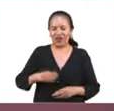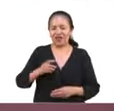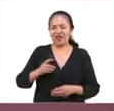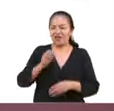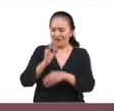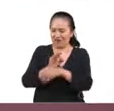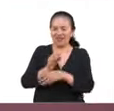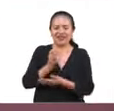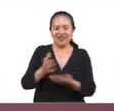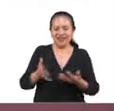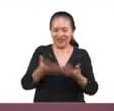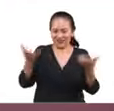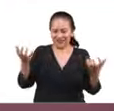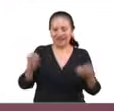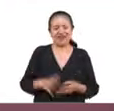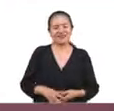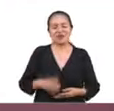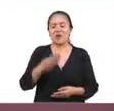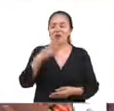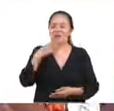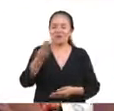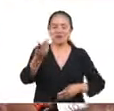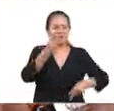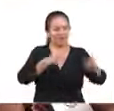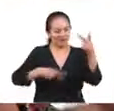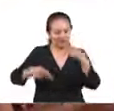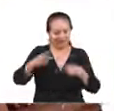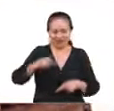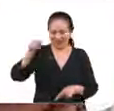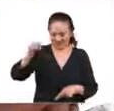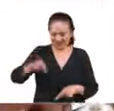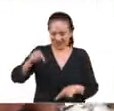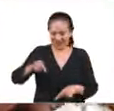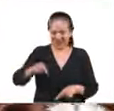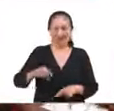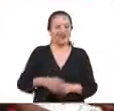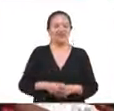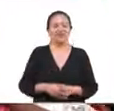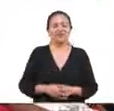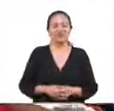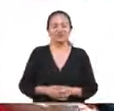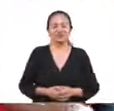que bienvenidas a Milpalta y bienvenidas a la Ciudad de México.